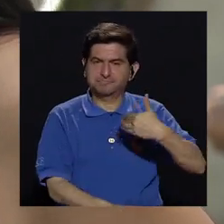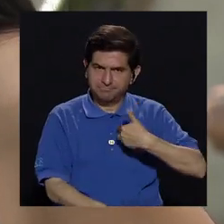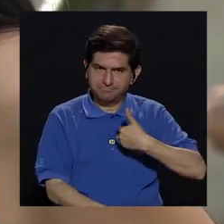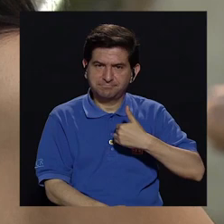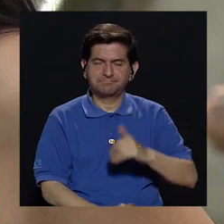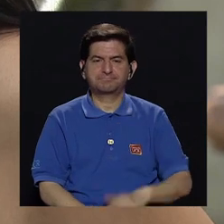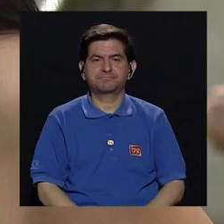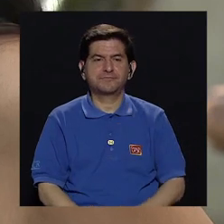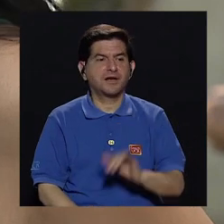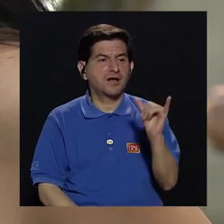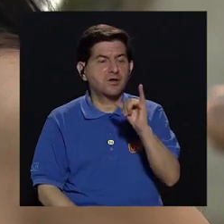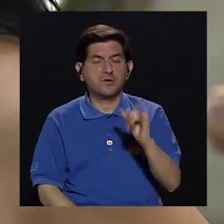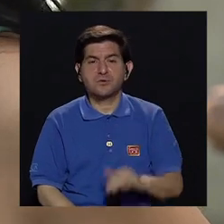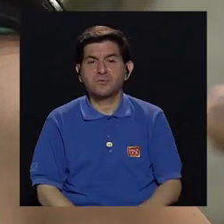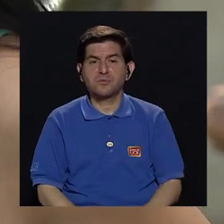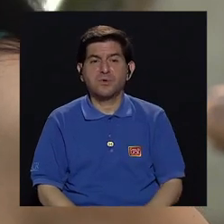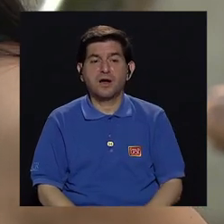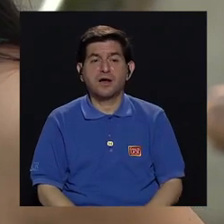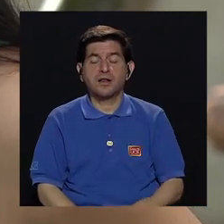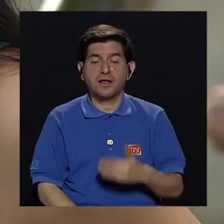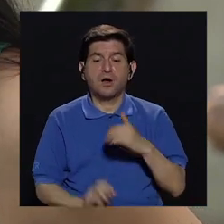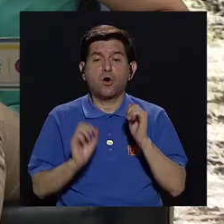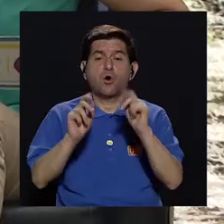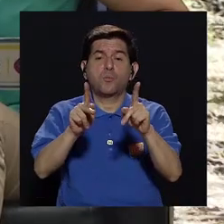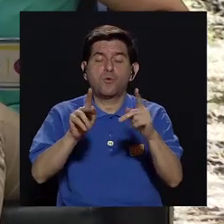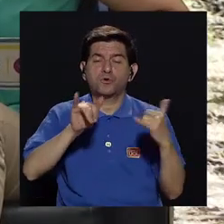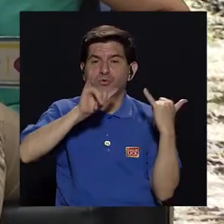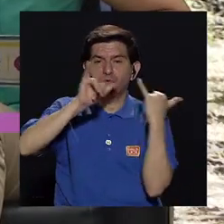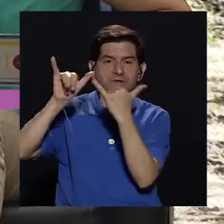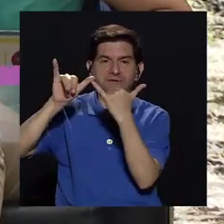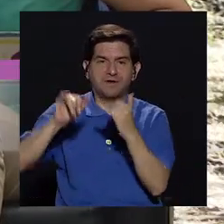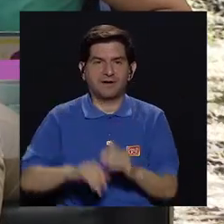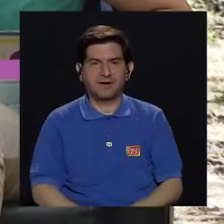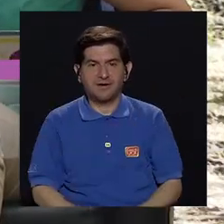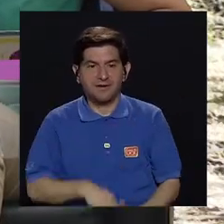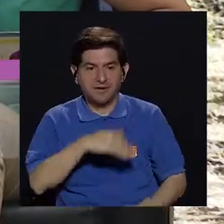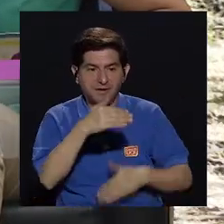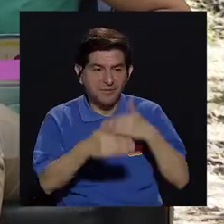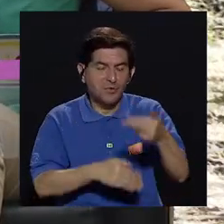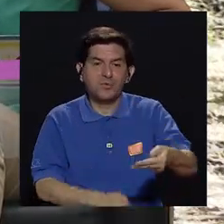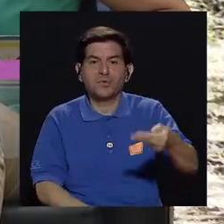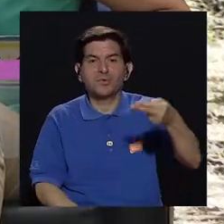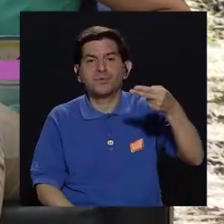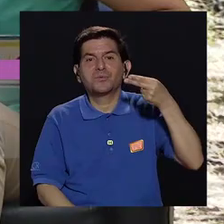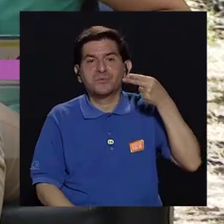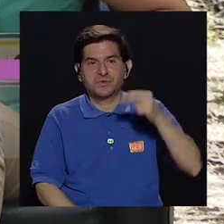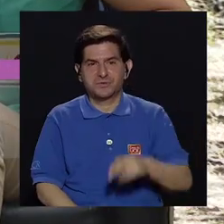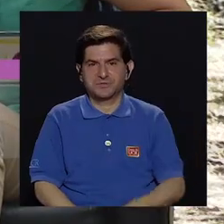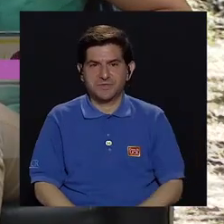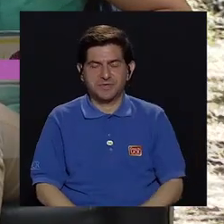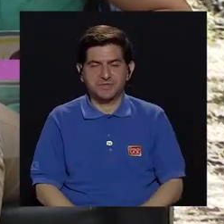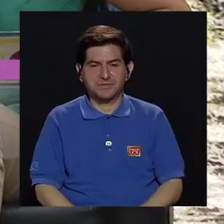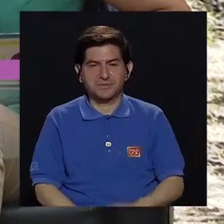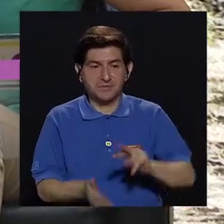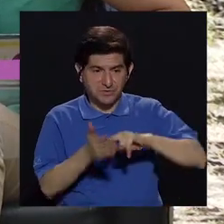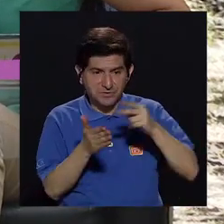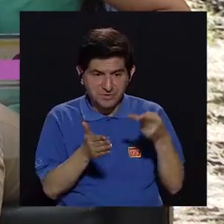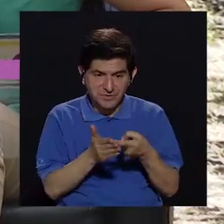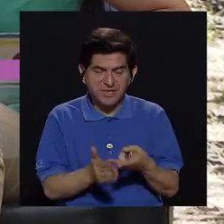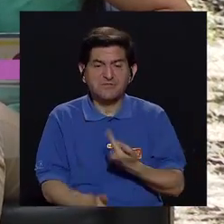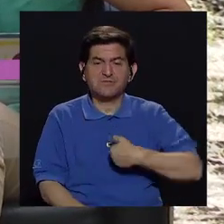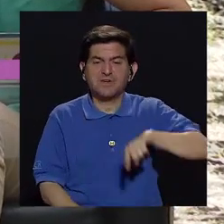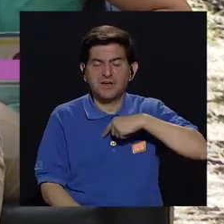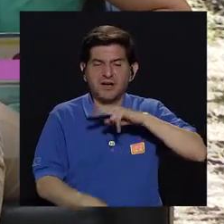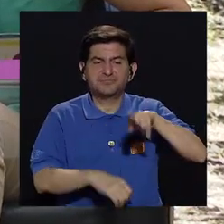registro. Estaríamos frente a la denuncia, que eso, por procesos históricos, ¿verdad?, pues estamos un poco